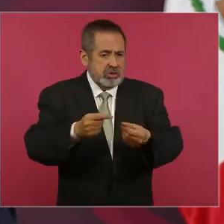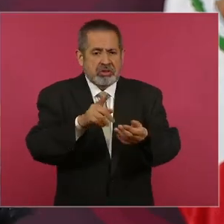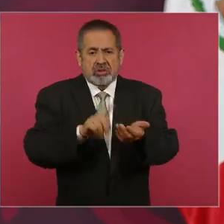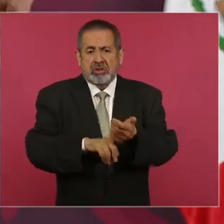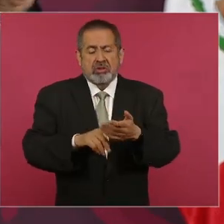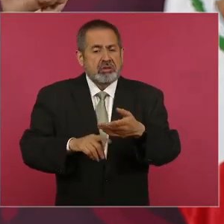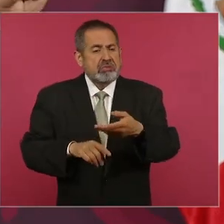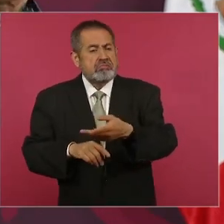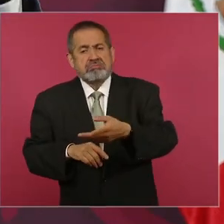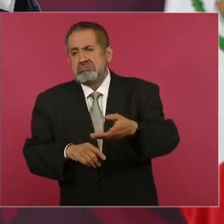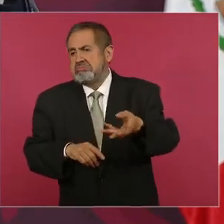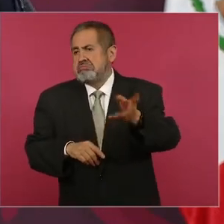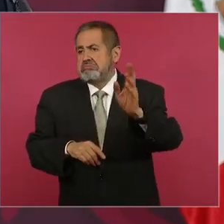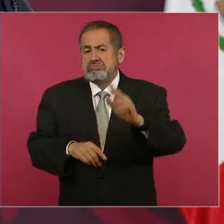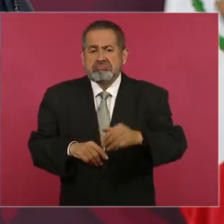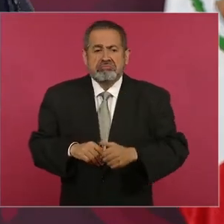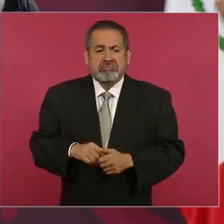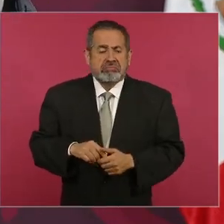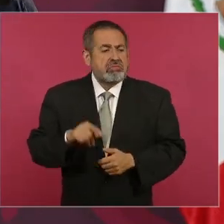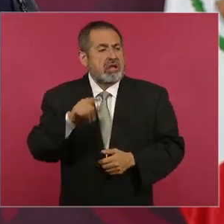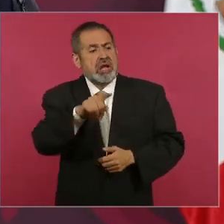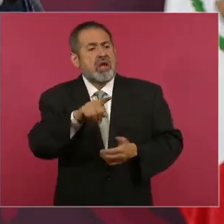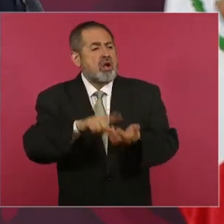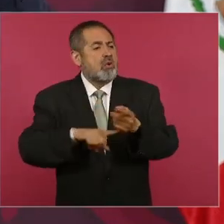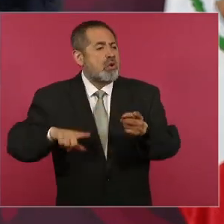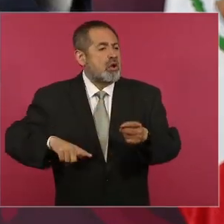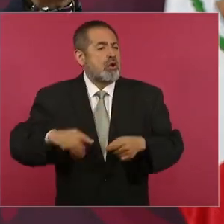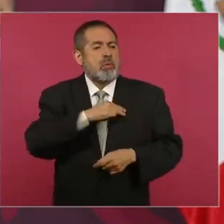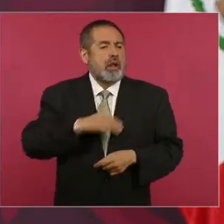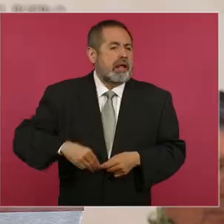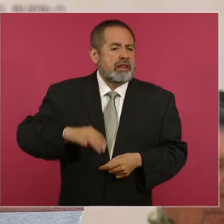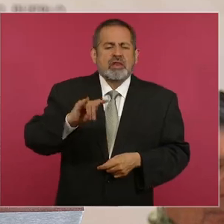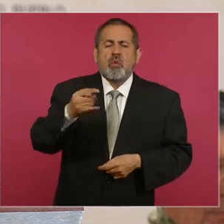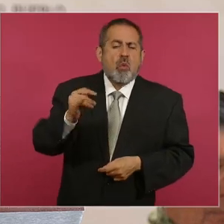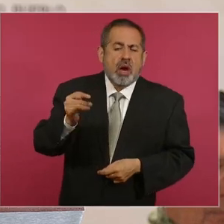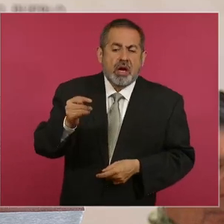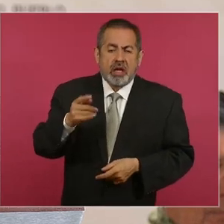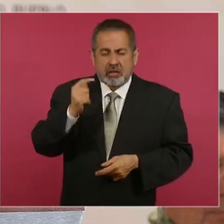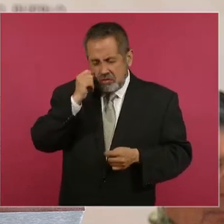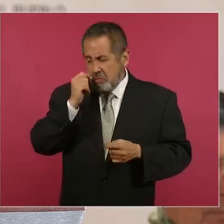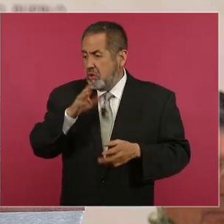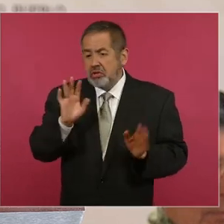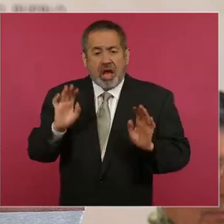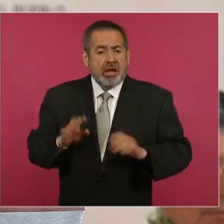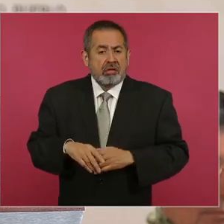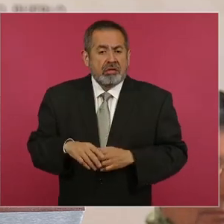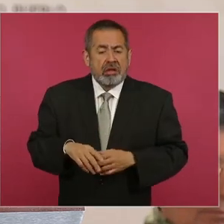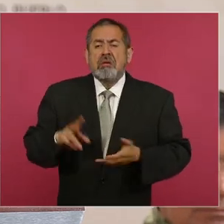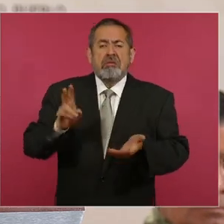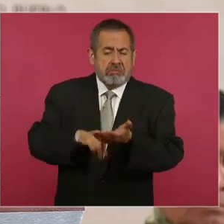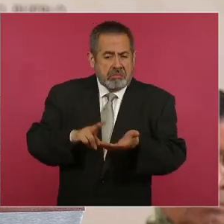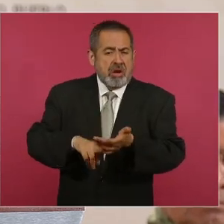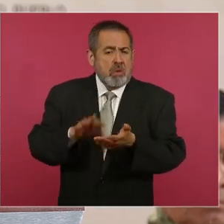presupuesto a el gobierno municipal de Tijuana y era